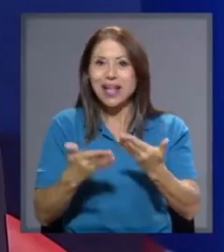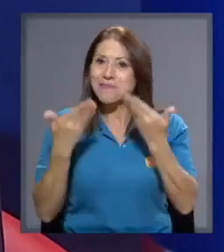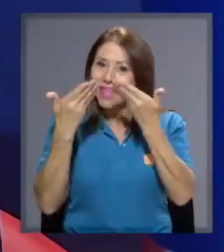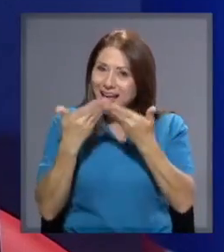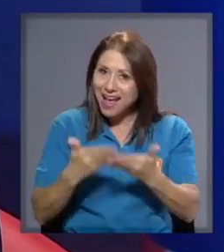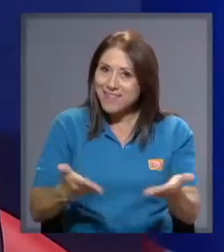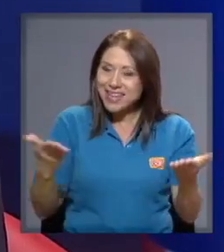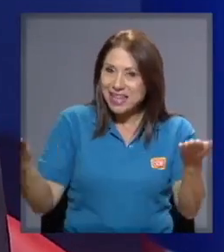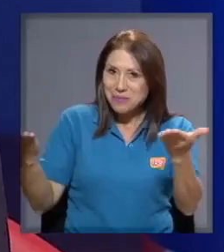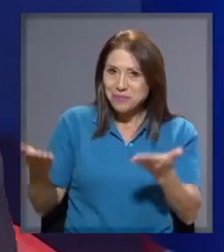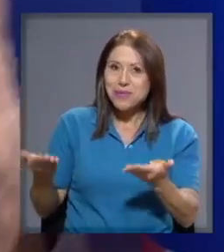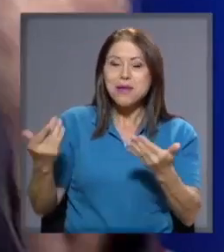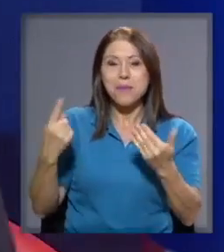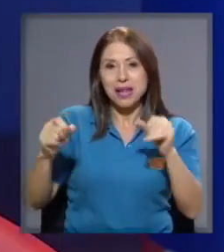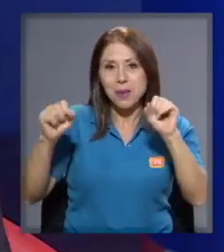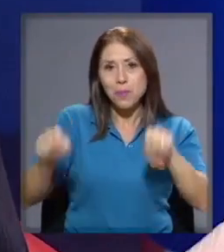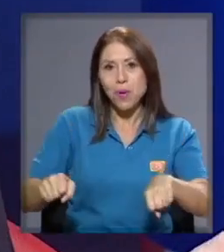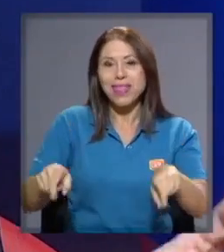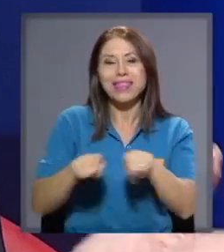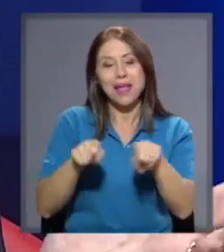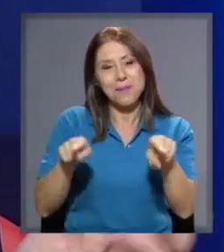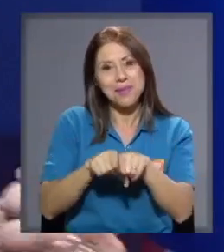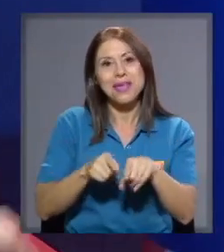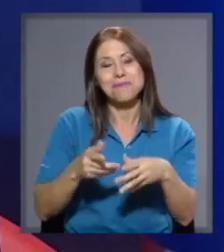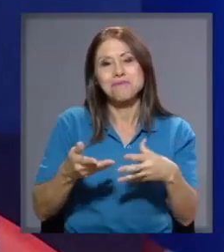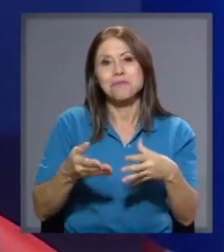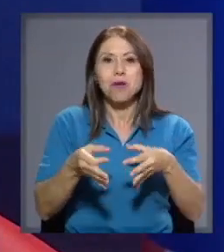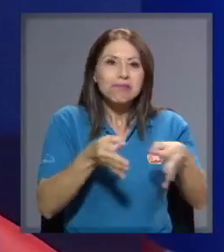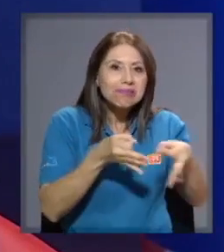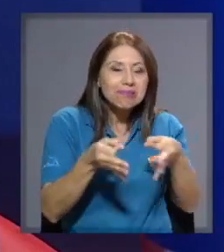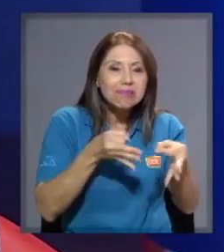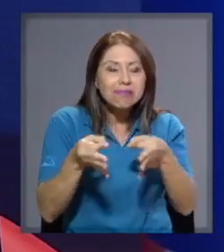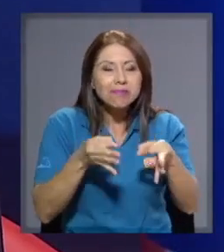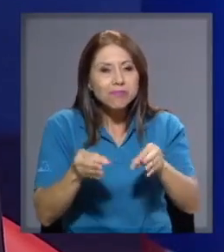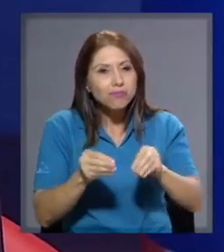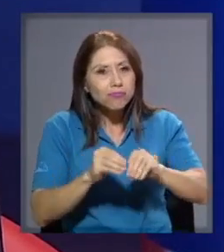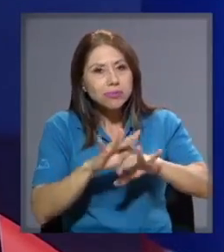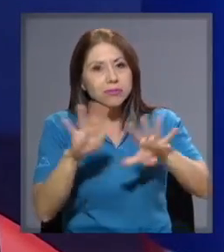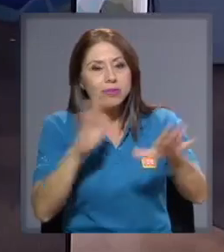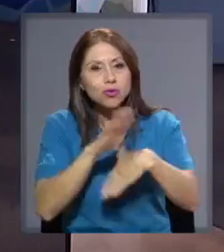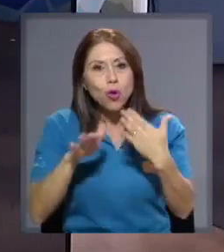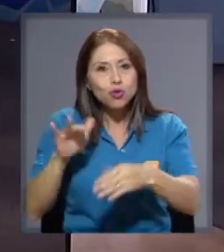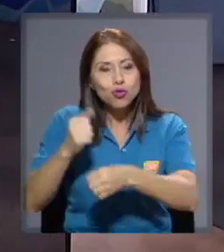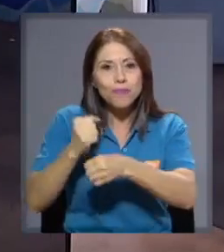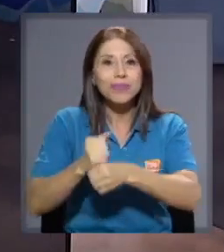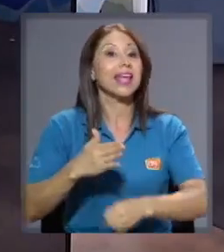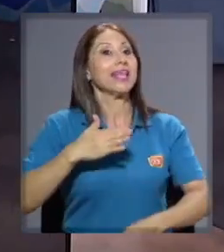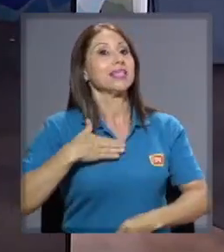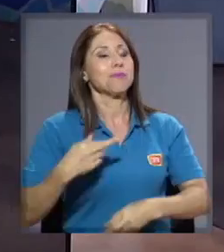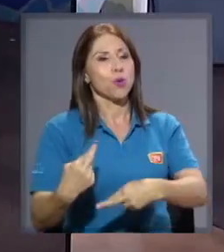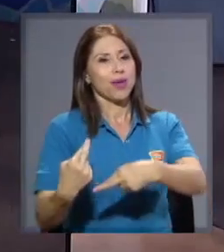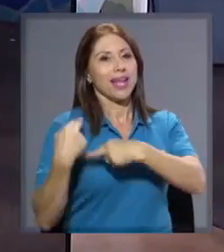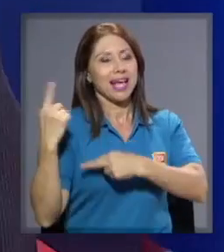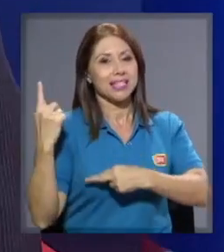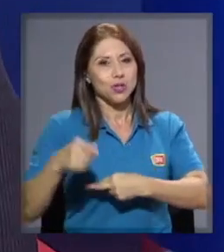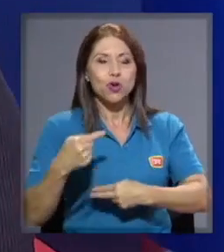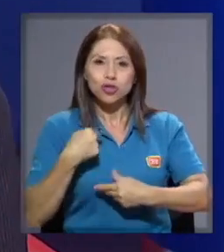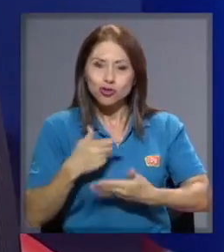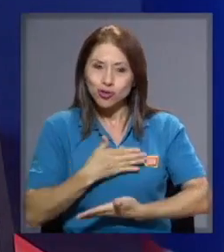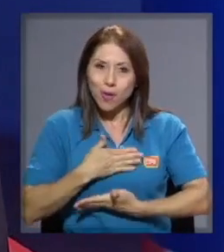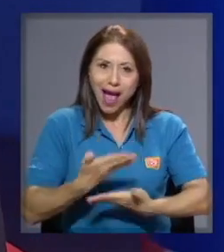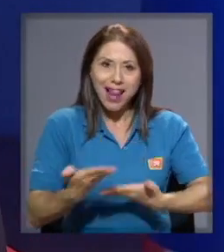puertas abiertas para que pueda rendir también cuenta de toda su accionar eso es mi obligación y estoy a las órdenes